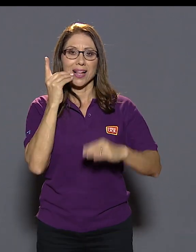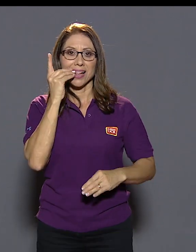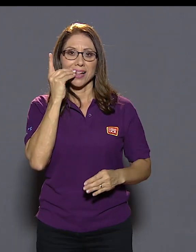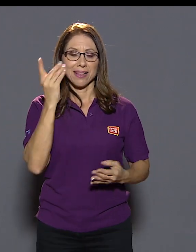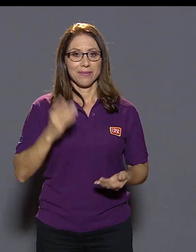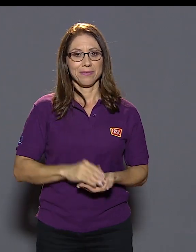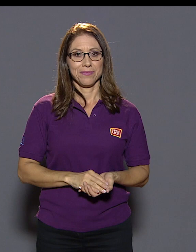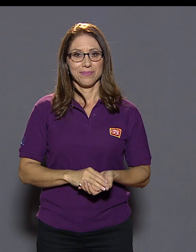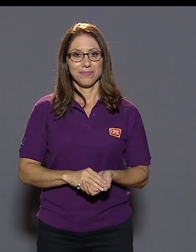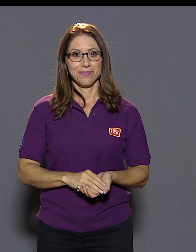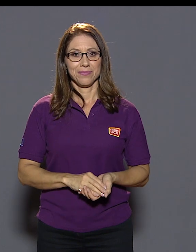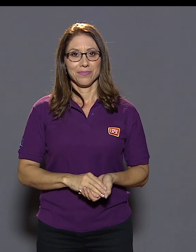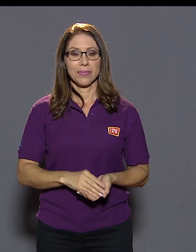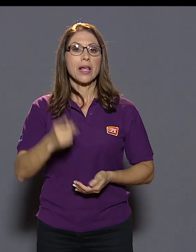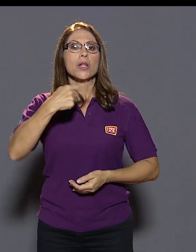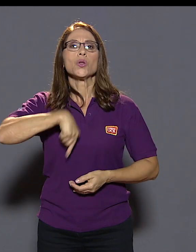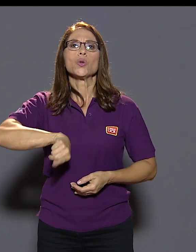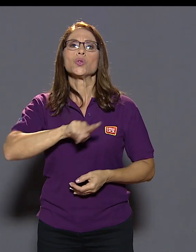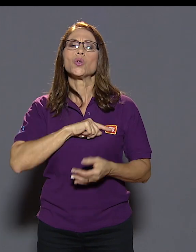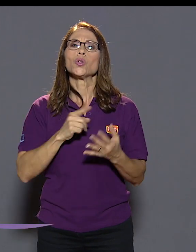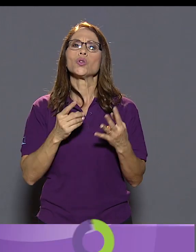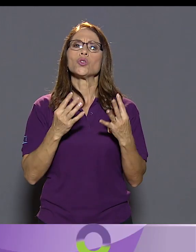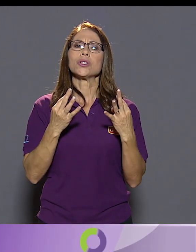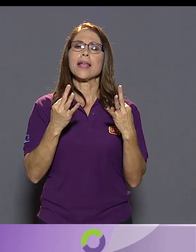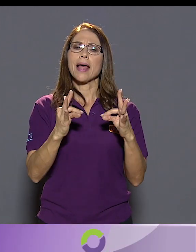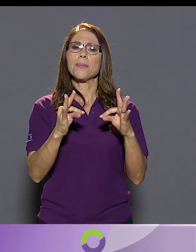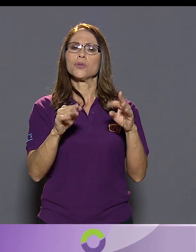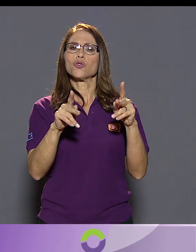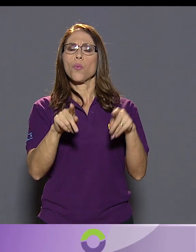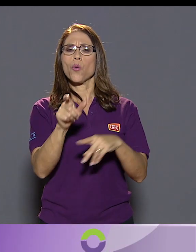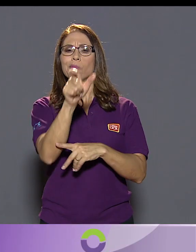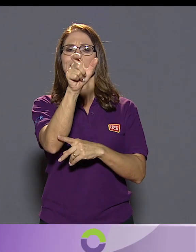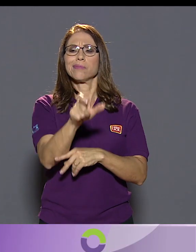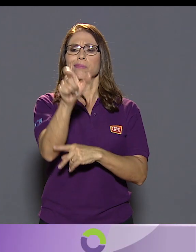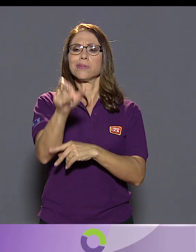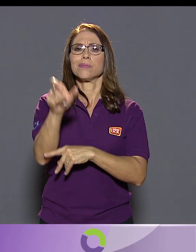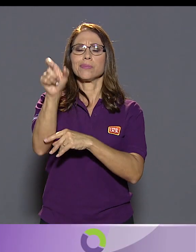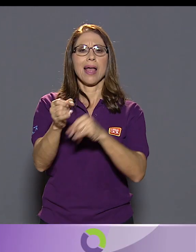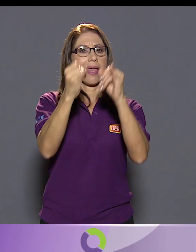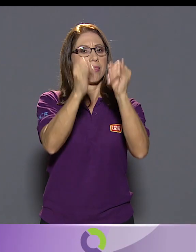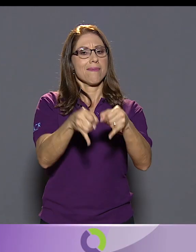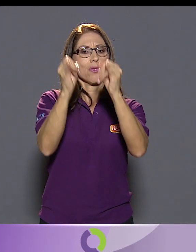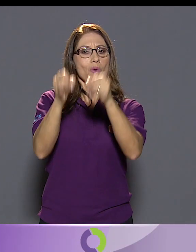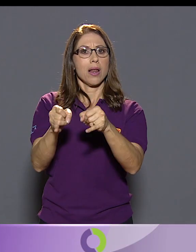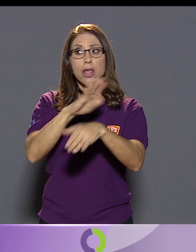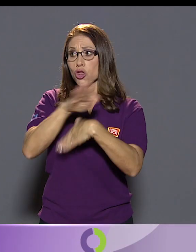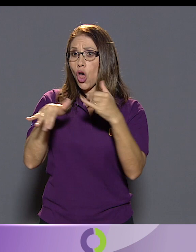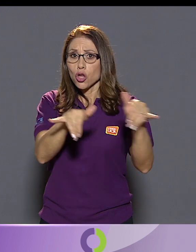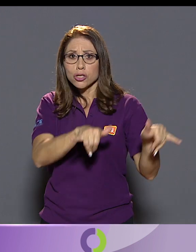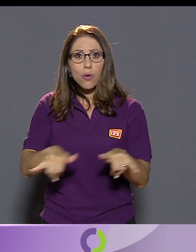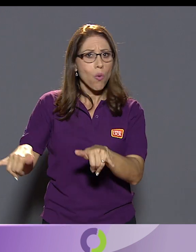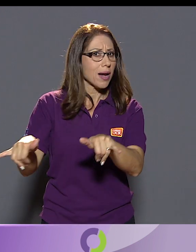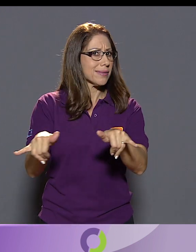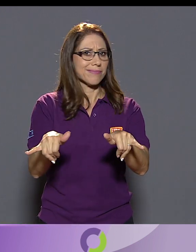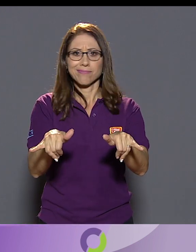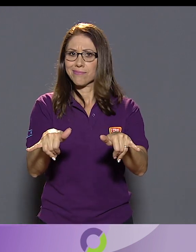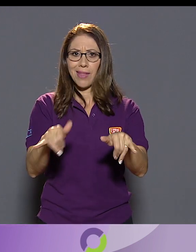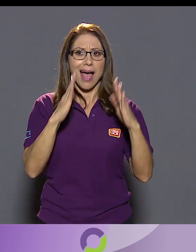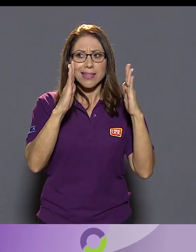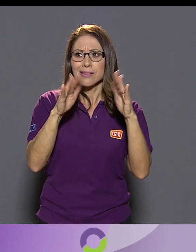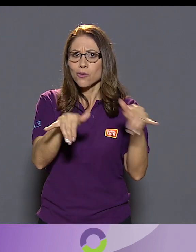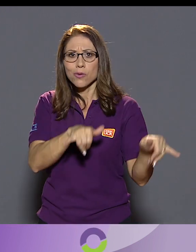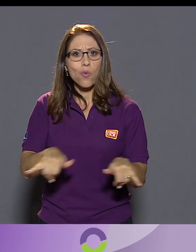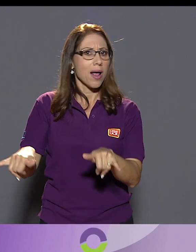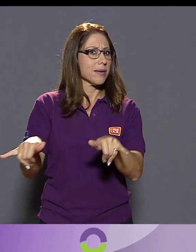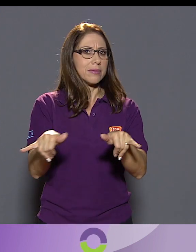atención odontológica. Tratamos de hacer algo muy individualizado, no todos los pacientes son iguales y no todas las atenciones son iguales. Uno de los